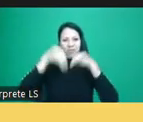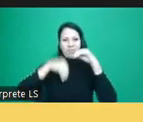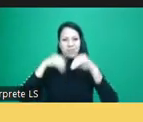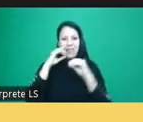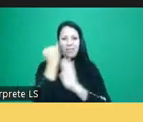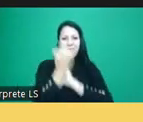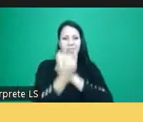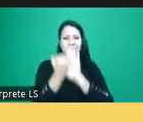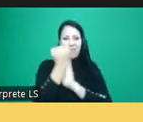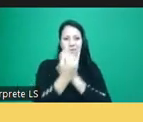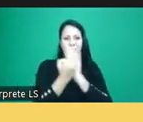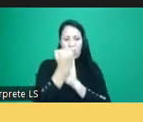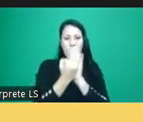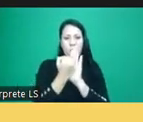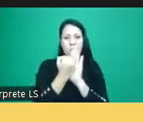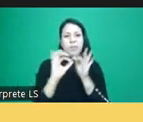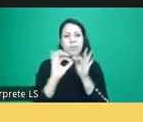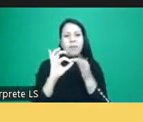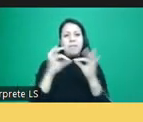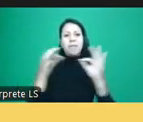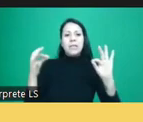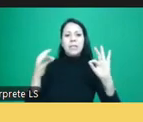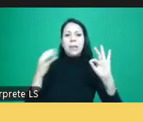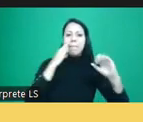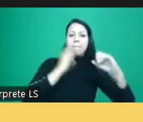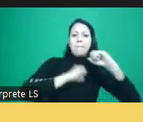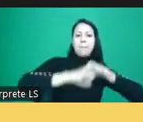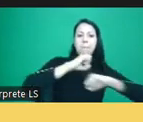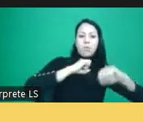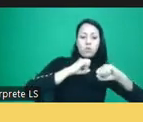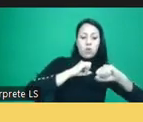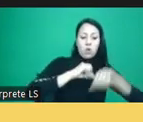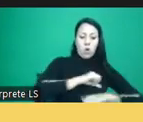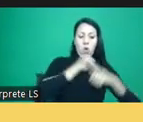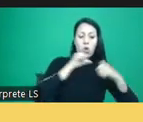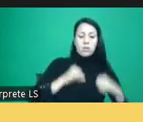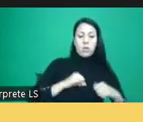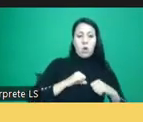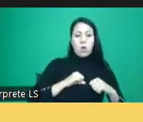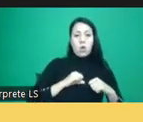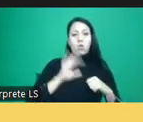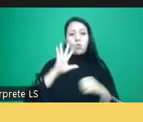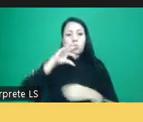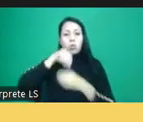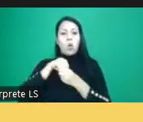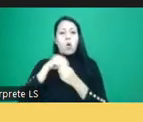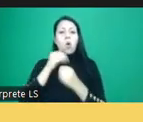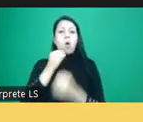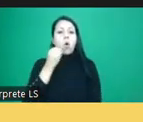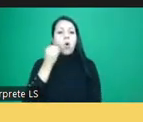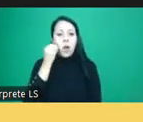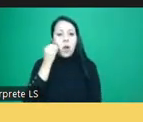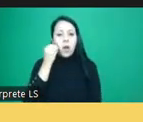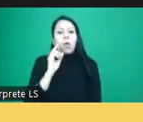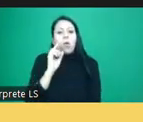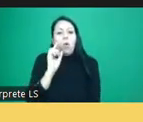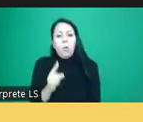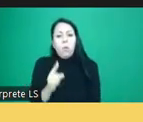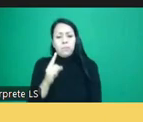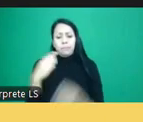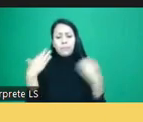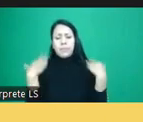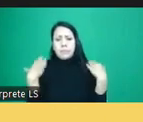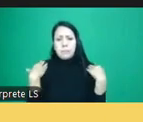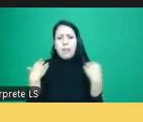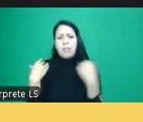Me impulso con este corazón que es hogar. A pesar de que la espalda pese por haber migrado.